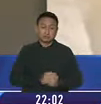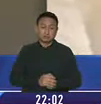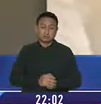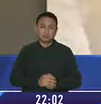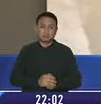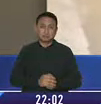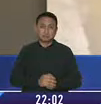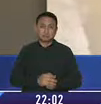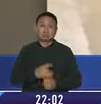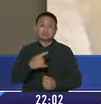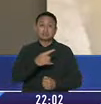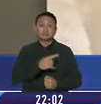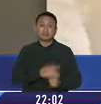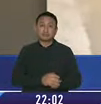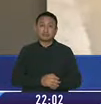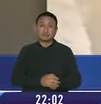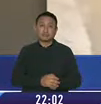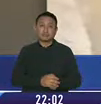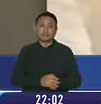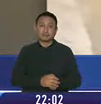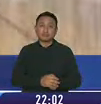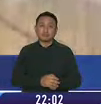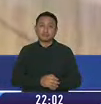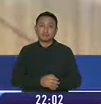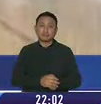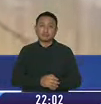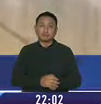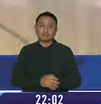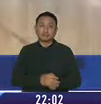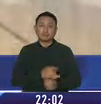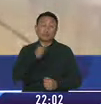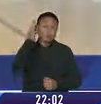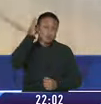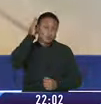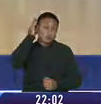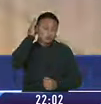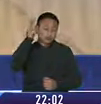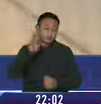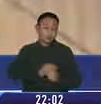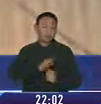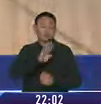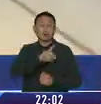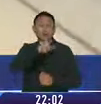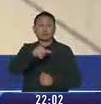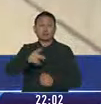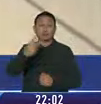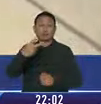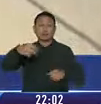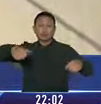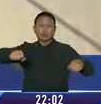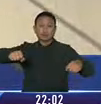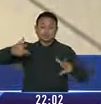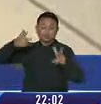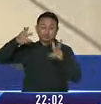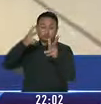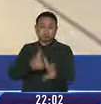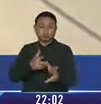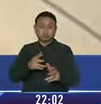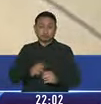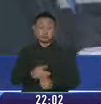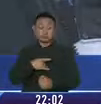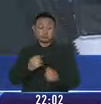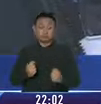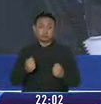atentan, porque no pueden ni caminar tranquilos. A esta mujer le robaron 4 sujetos que iban en 2 motos. Tremendo susto se